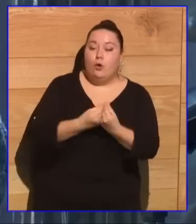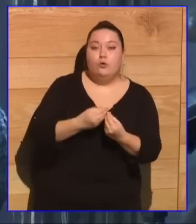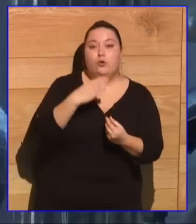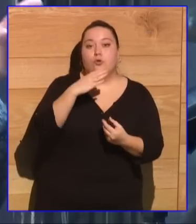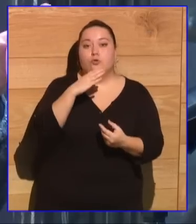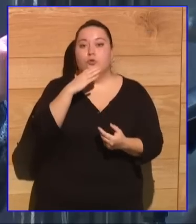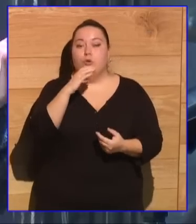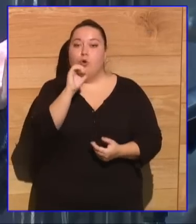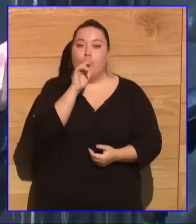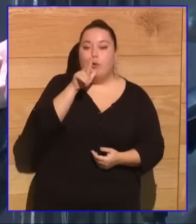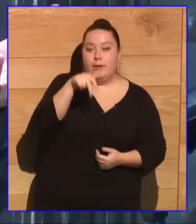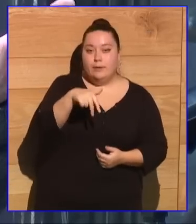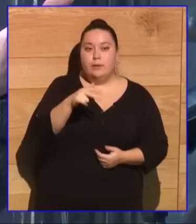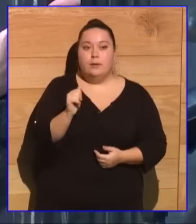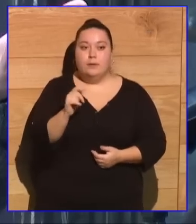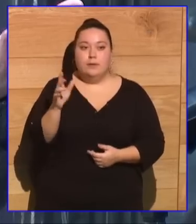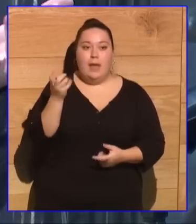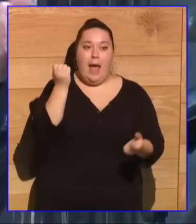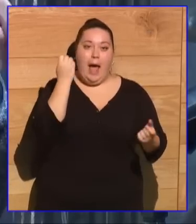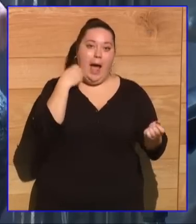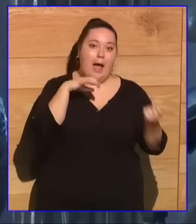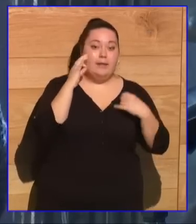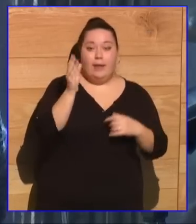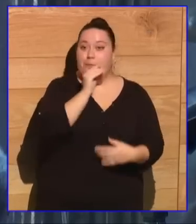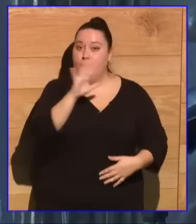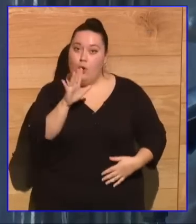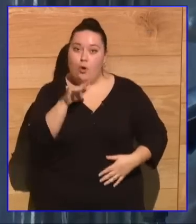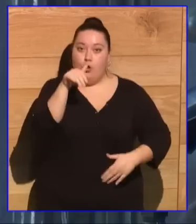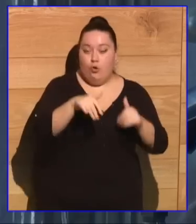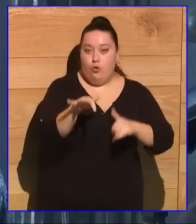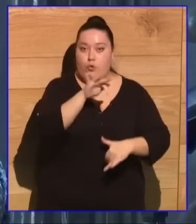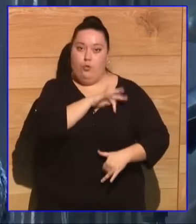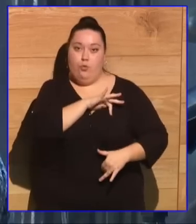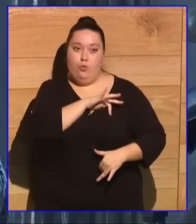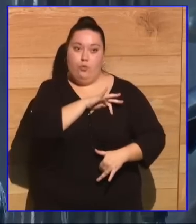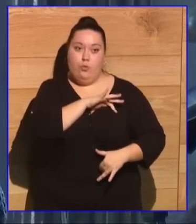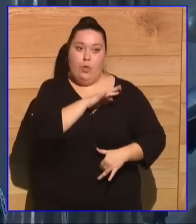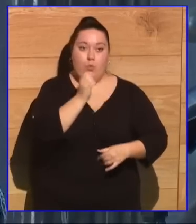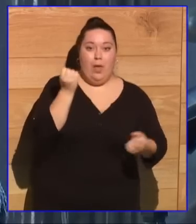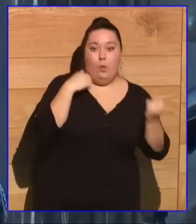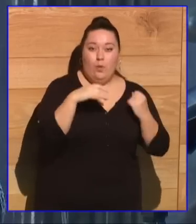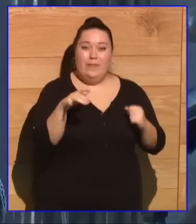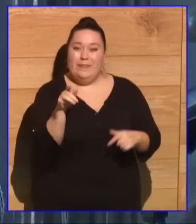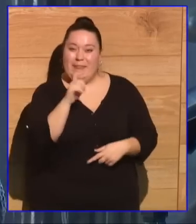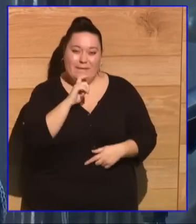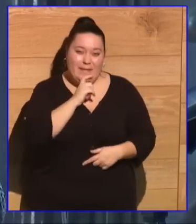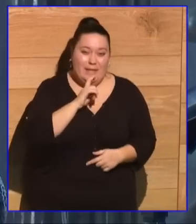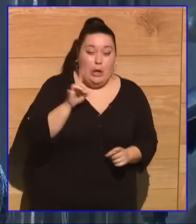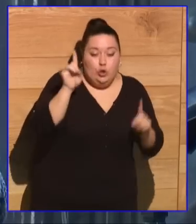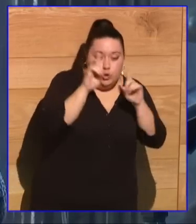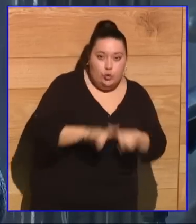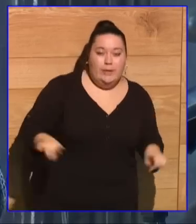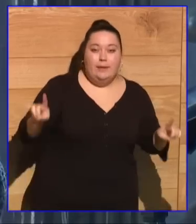y es nominada al Oscar a la mejor actriz, haciendo además una actuación dificilísima,